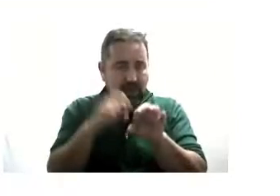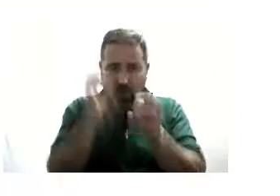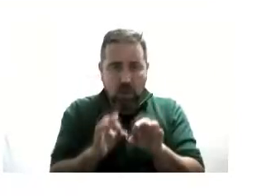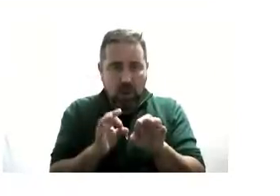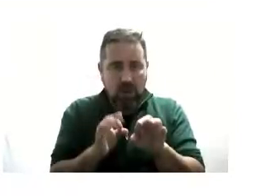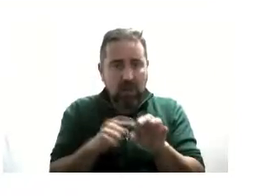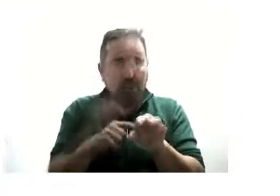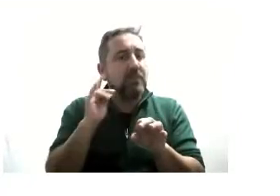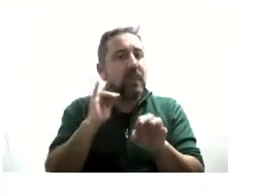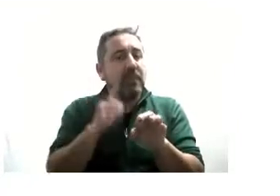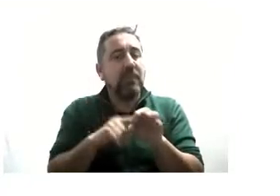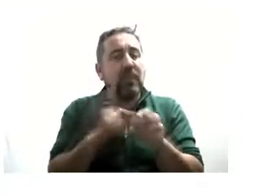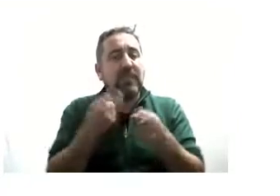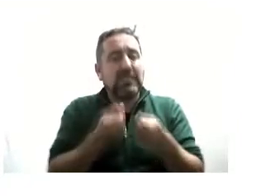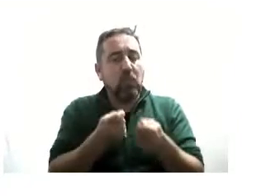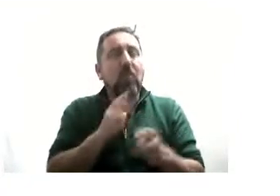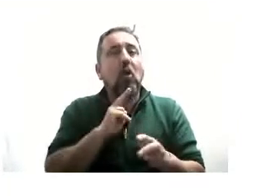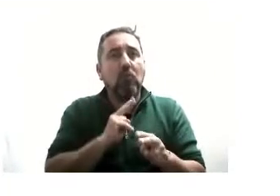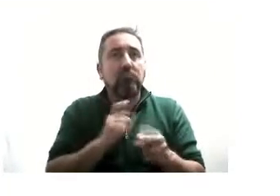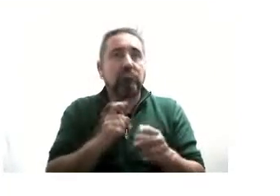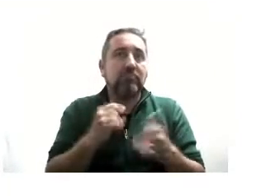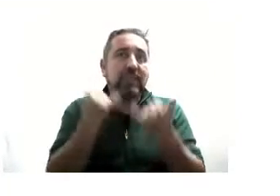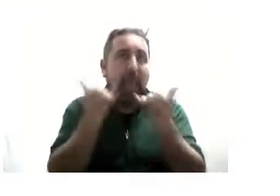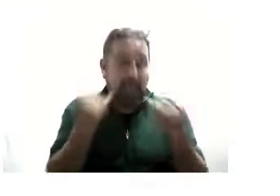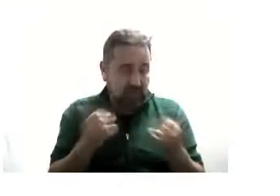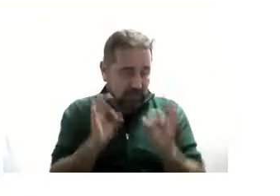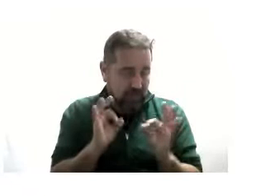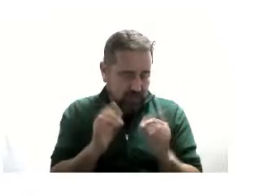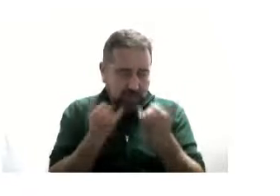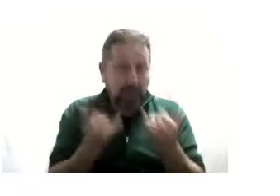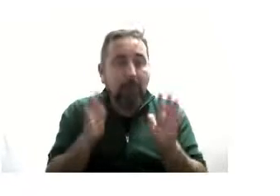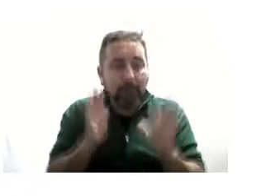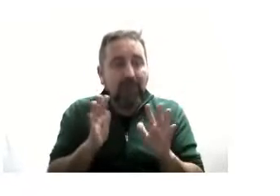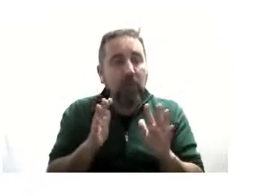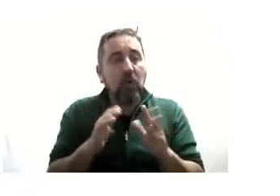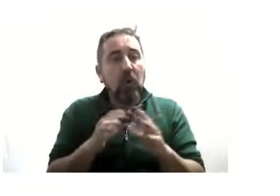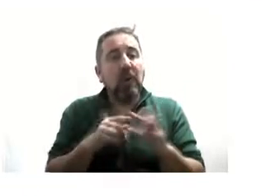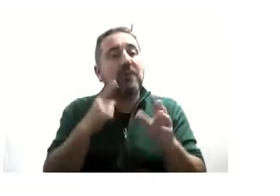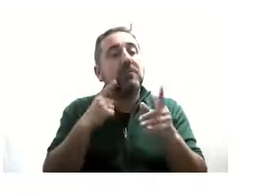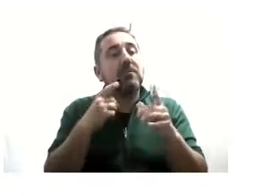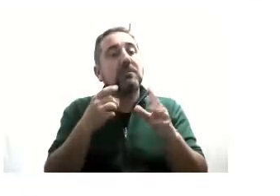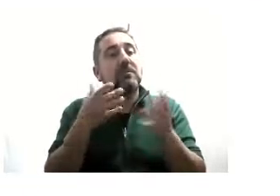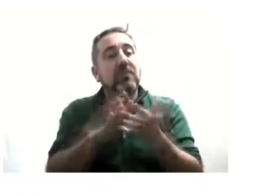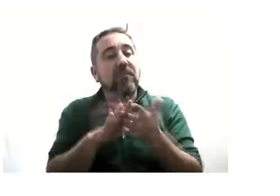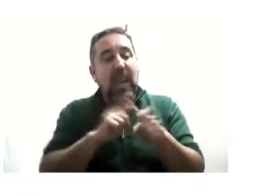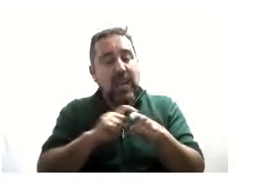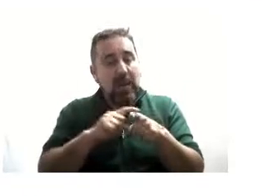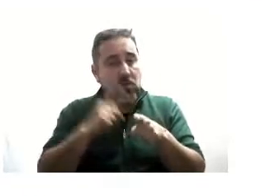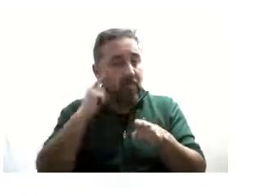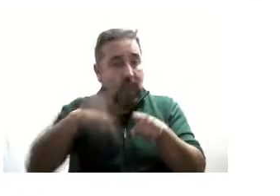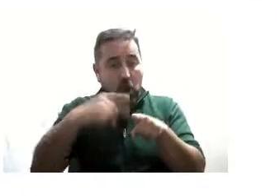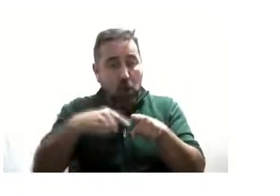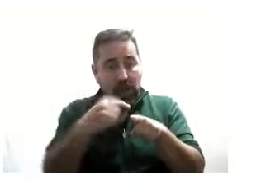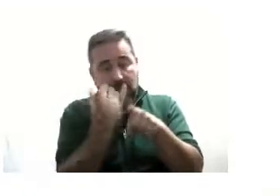que estimula eléctricamente. Lo que ocurre es que aquí, en lugar de estimular eléctricamente el nervio coclear, lo que se